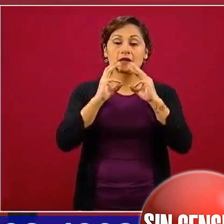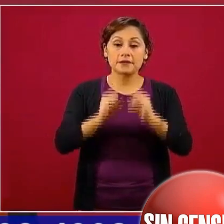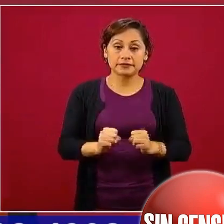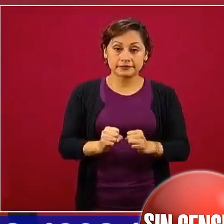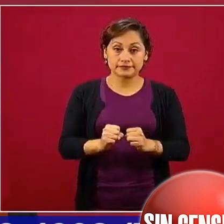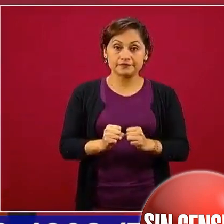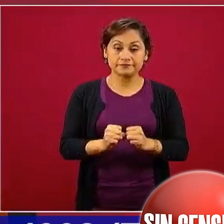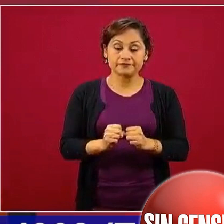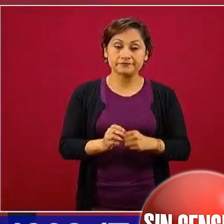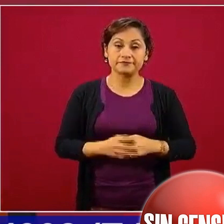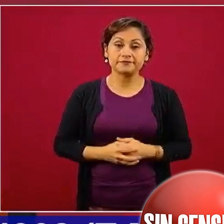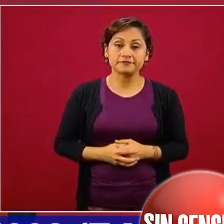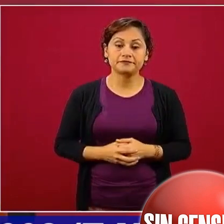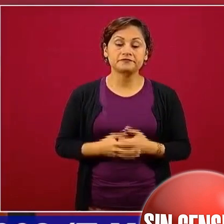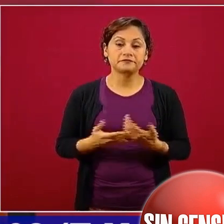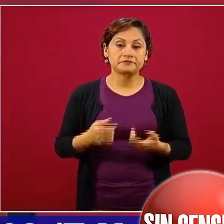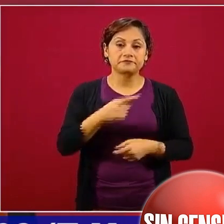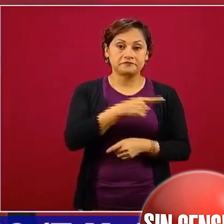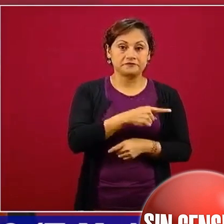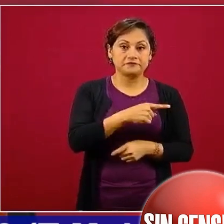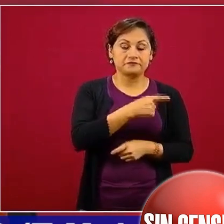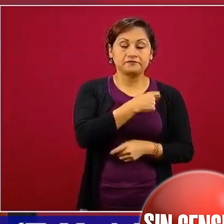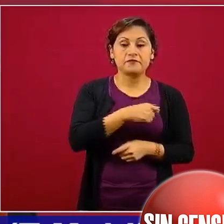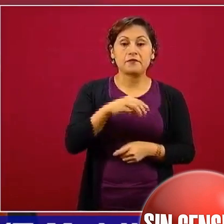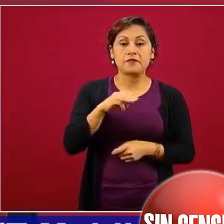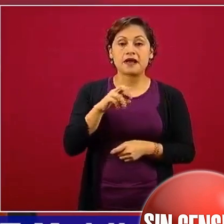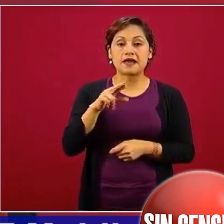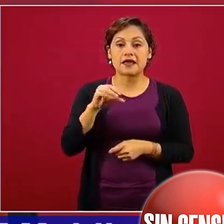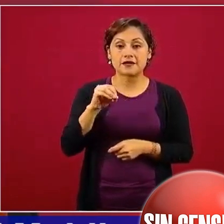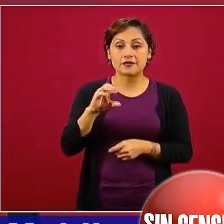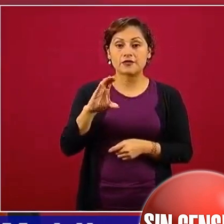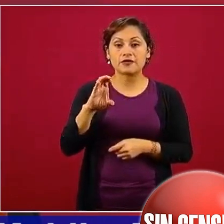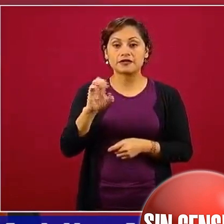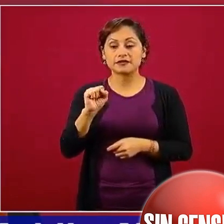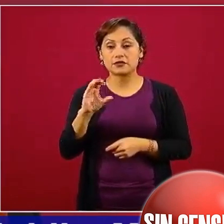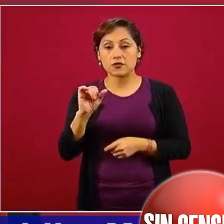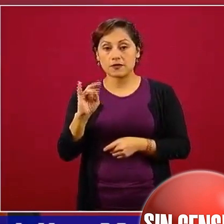Entonces, Mariano Escobedo era